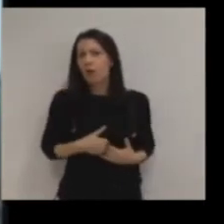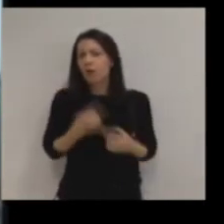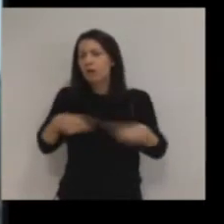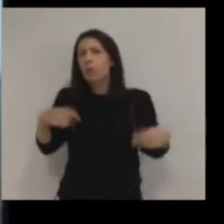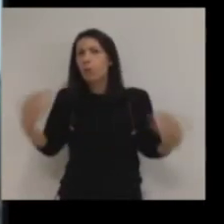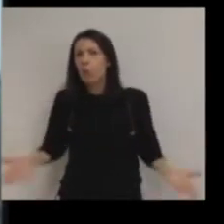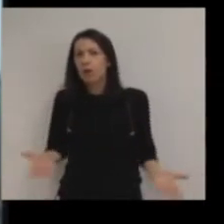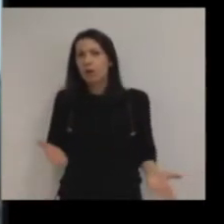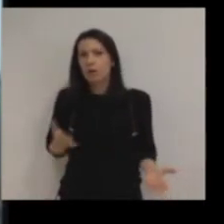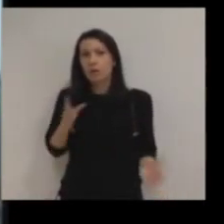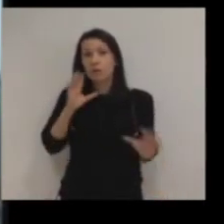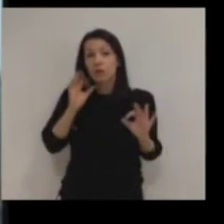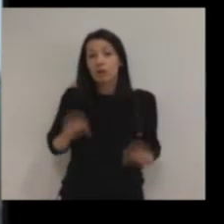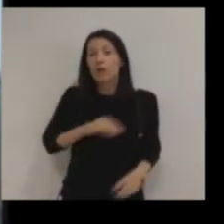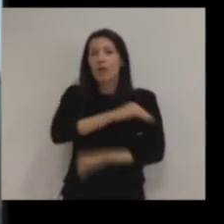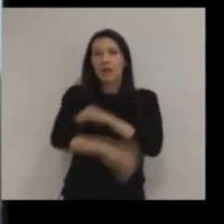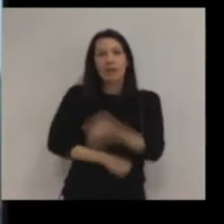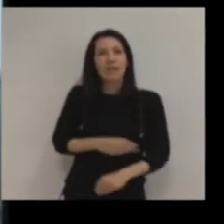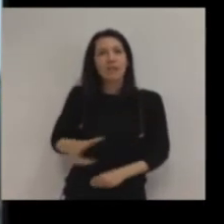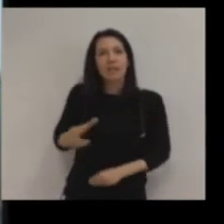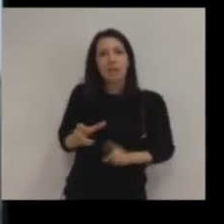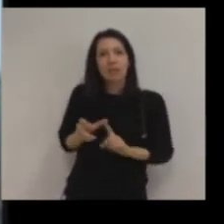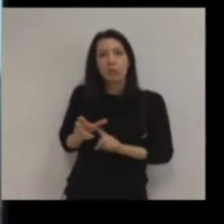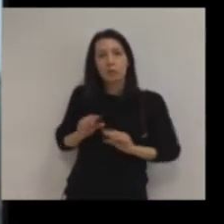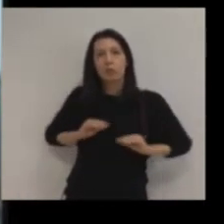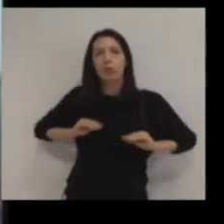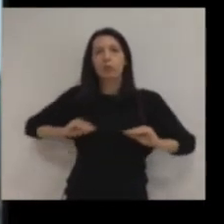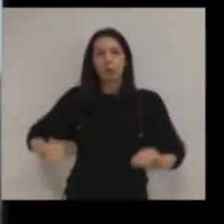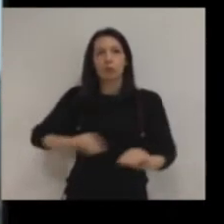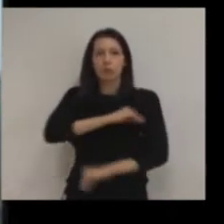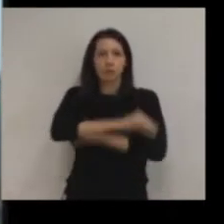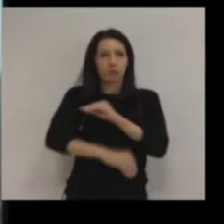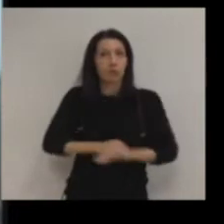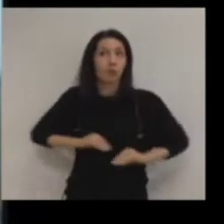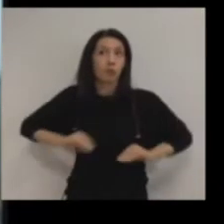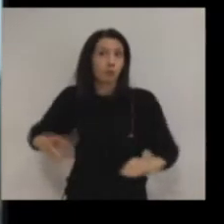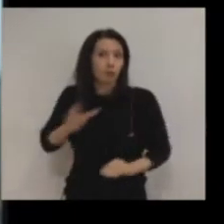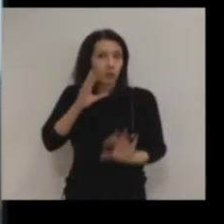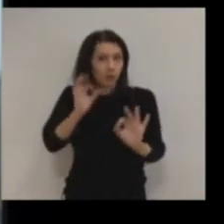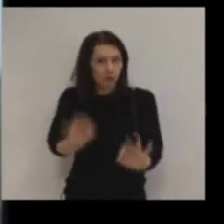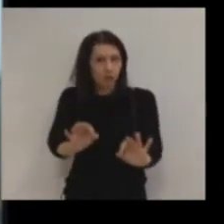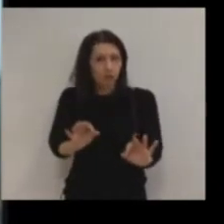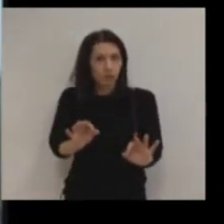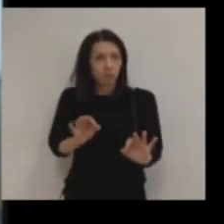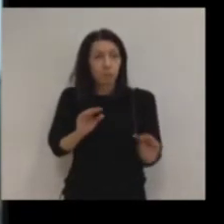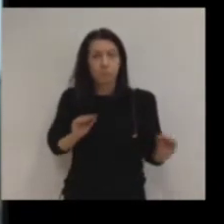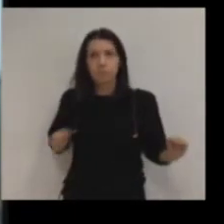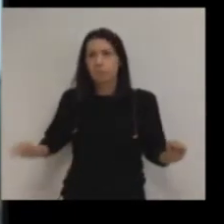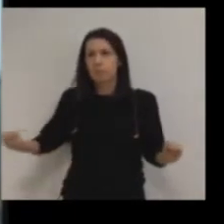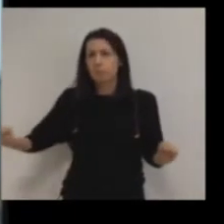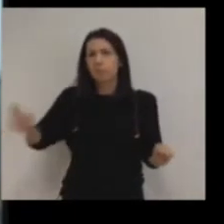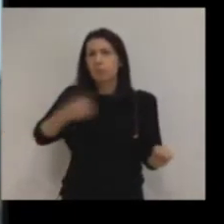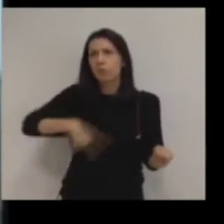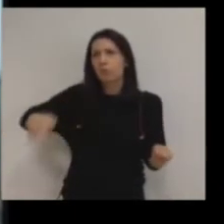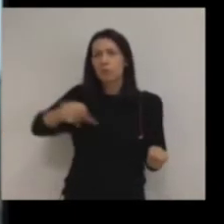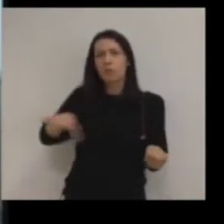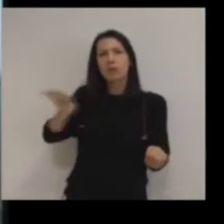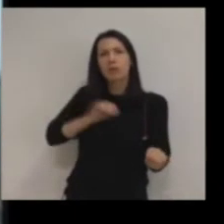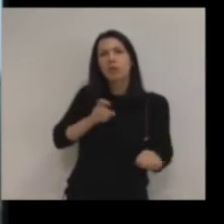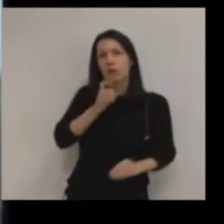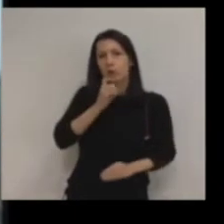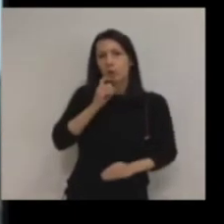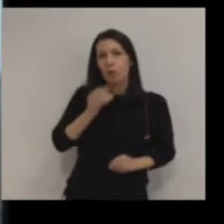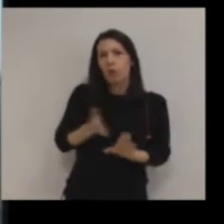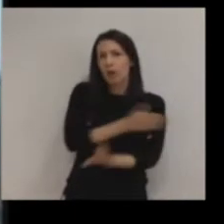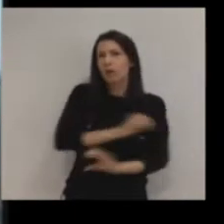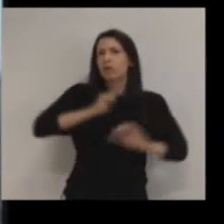entiendo que es el ejercicio, es el derecho al ejercicio de hacer uso de los derechos, ¿no? ¿Cómo lo entendéis vosotros, antes de